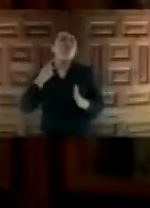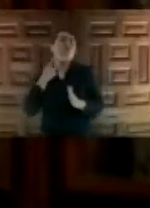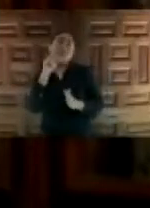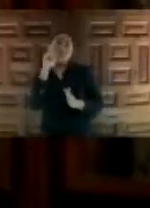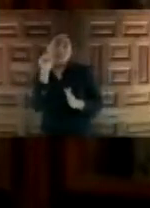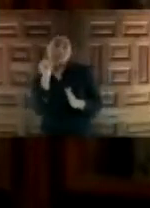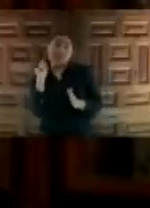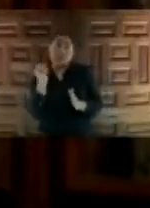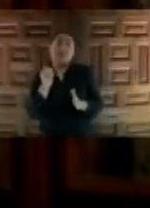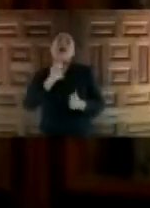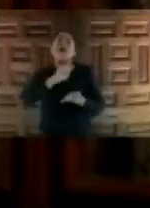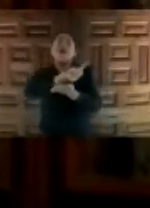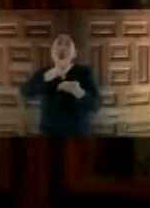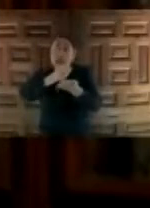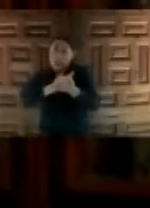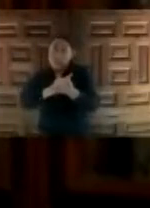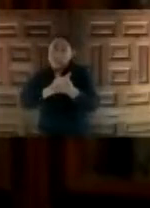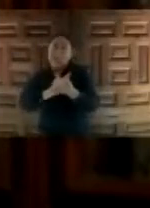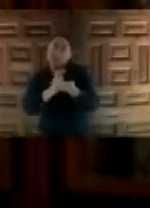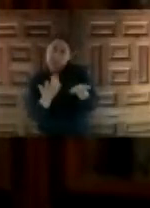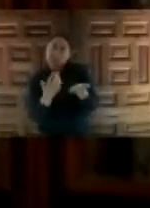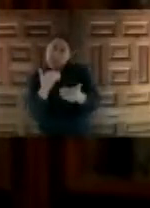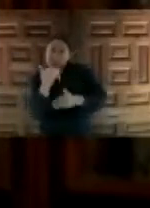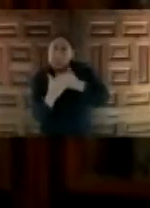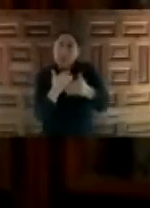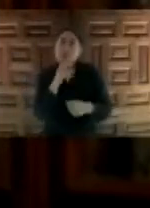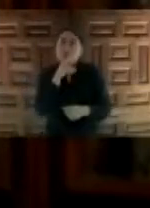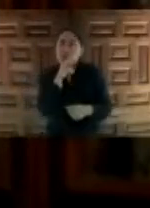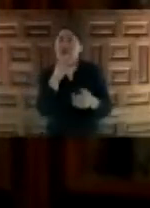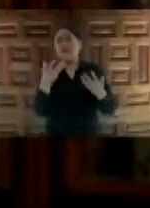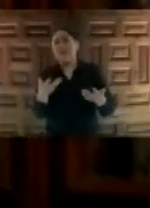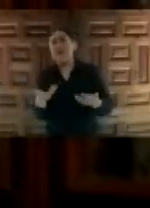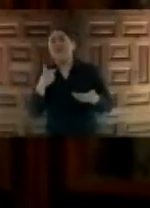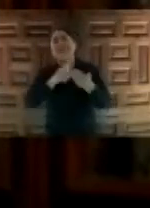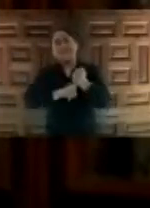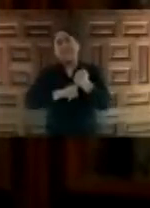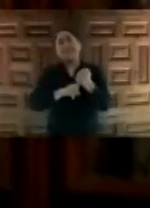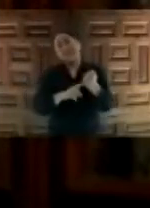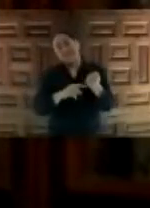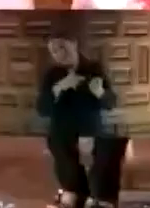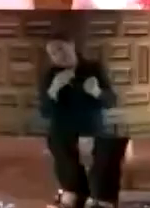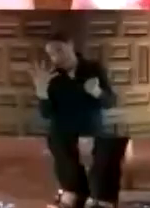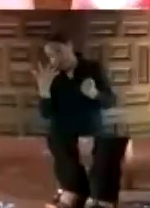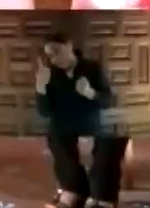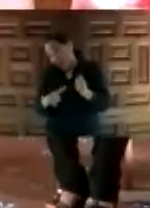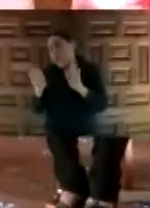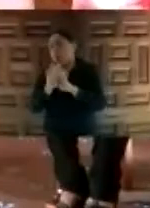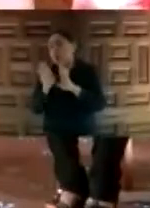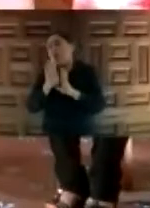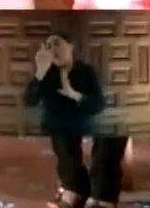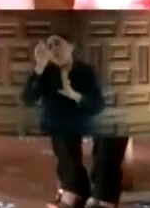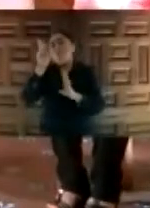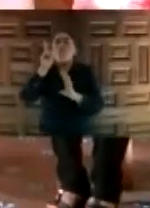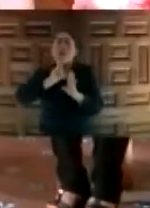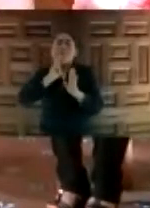ustedes, es una ley de avanzada en ese sentido, que enmarca esos objetivos, esos criterios, pero no